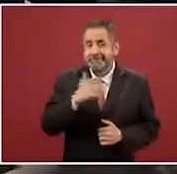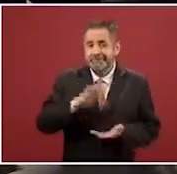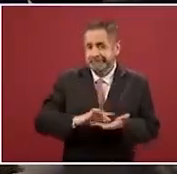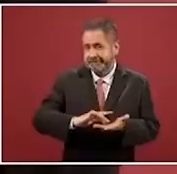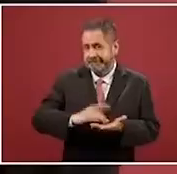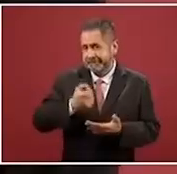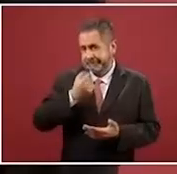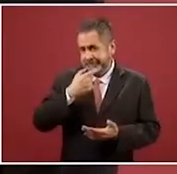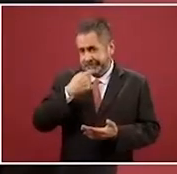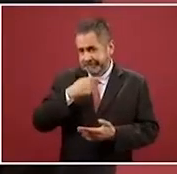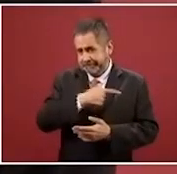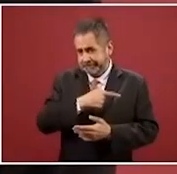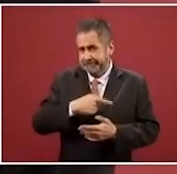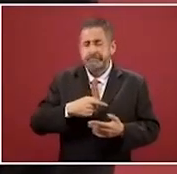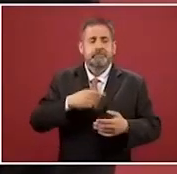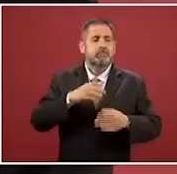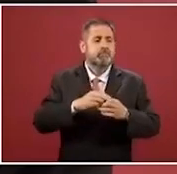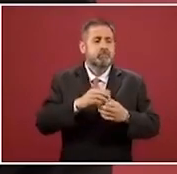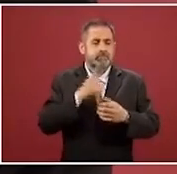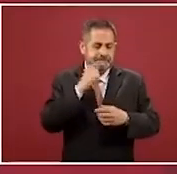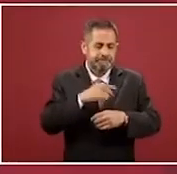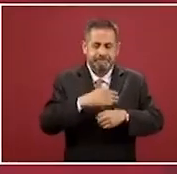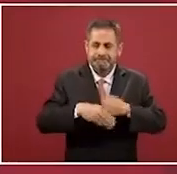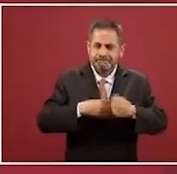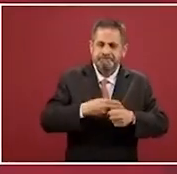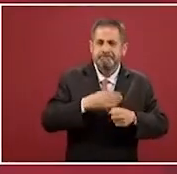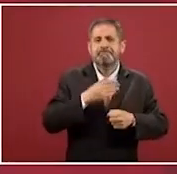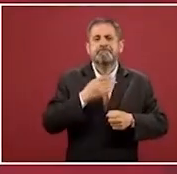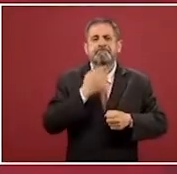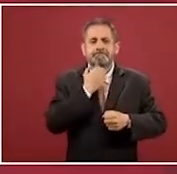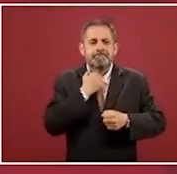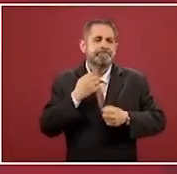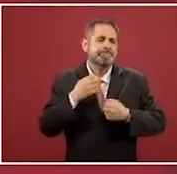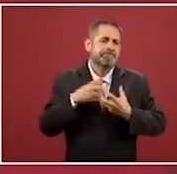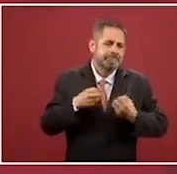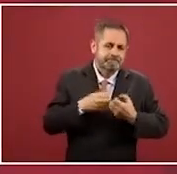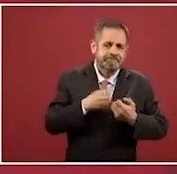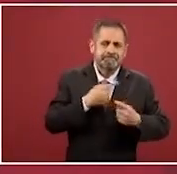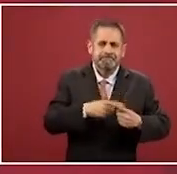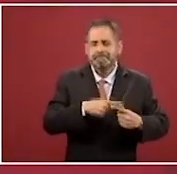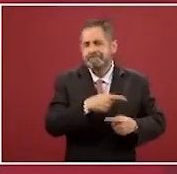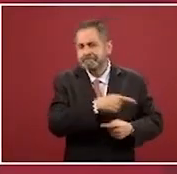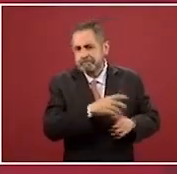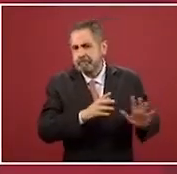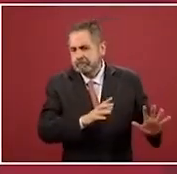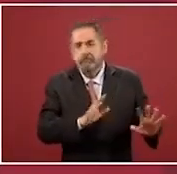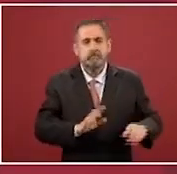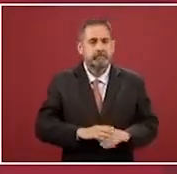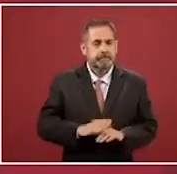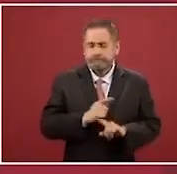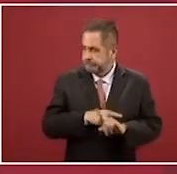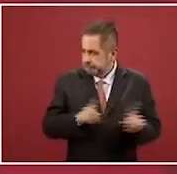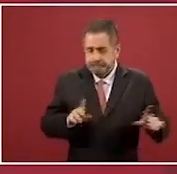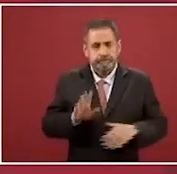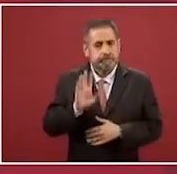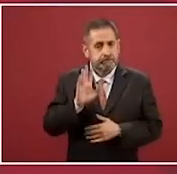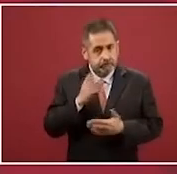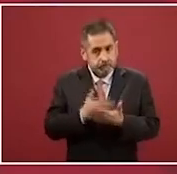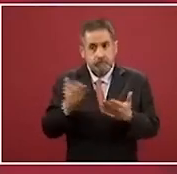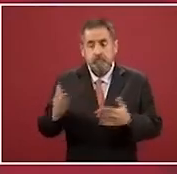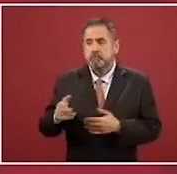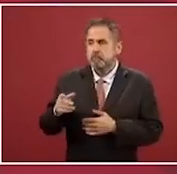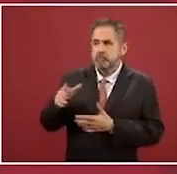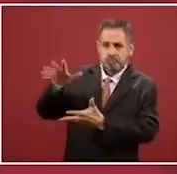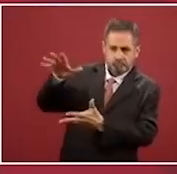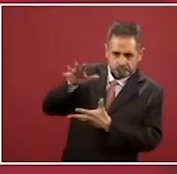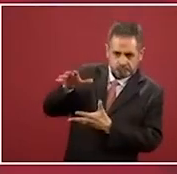de materiales de curación. En otros casos se busca apoyar a la